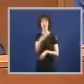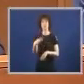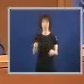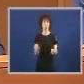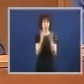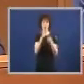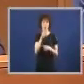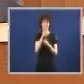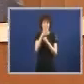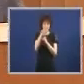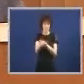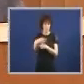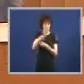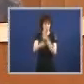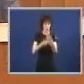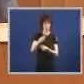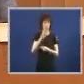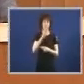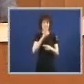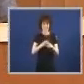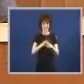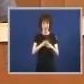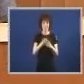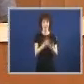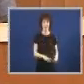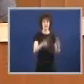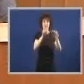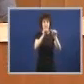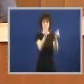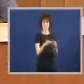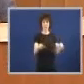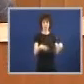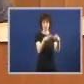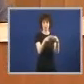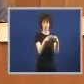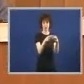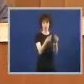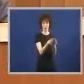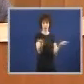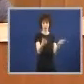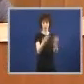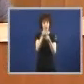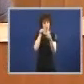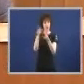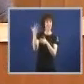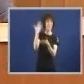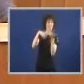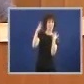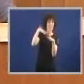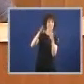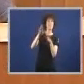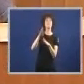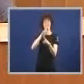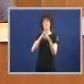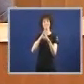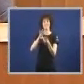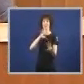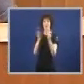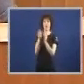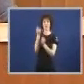que levaron a cabo foi única e exclusivamente a liquidación dun modelo social que a excusa do axuste